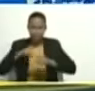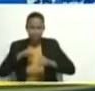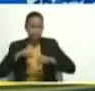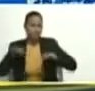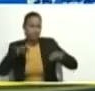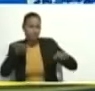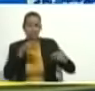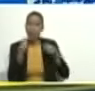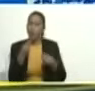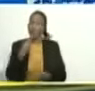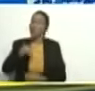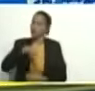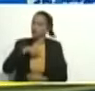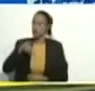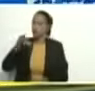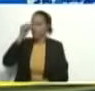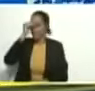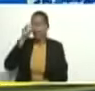pueblo.